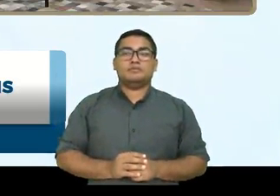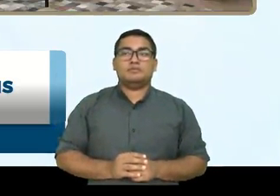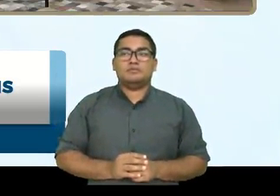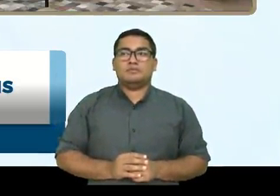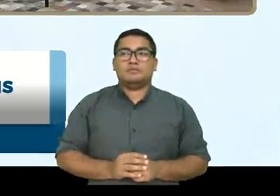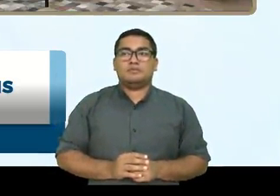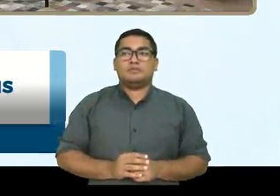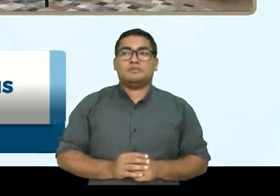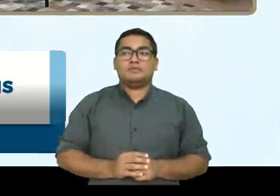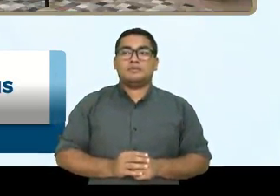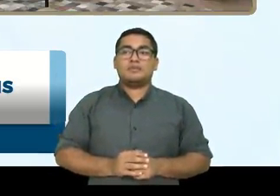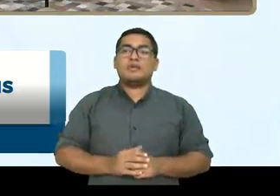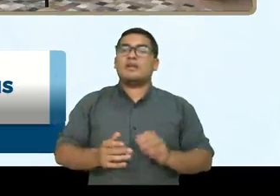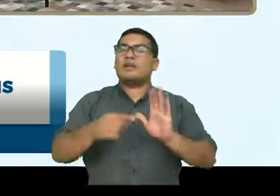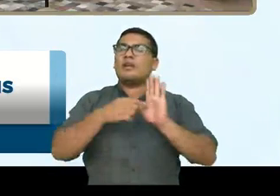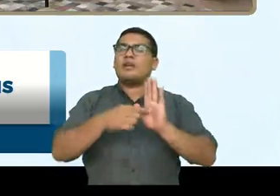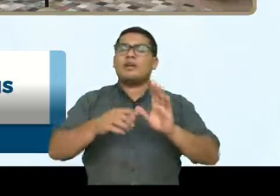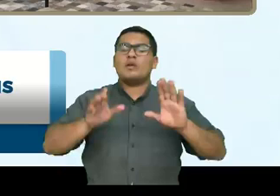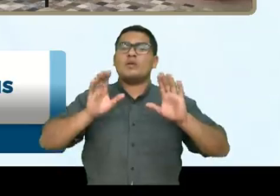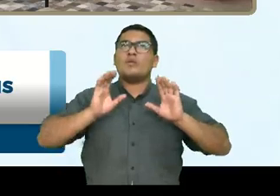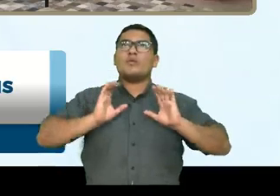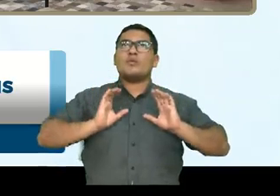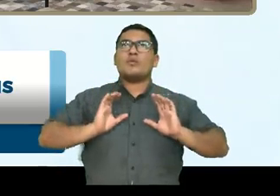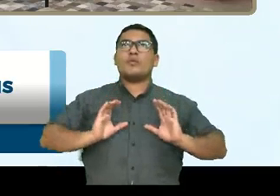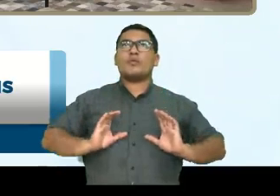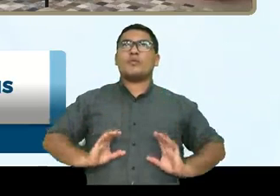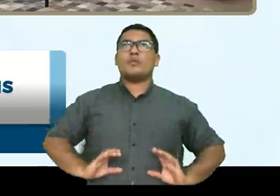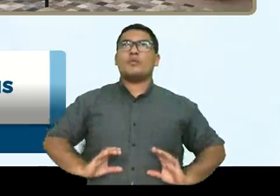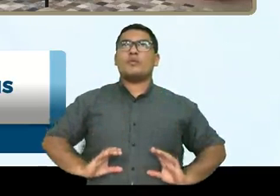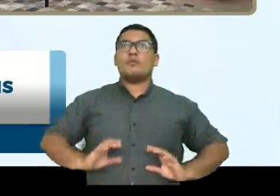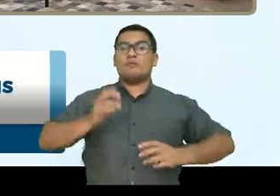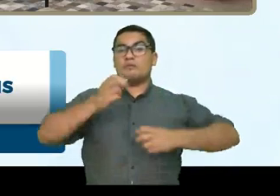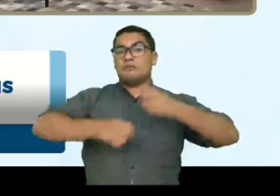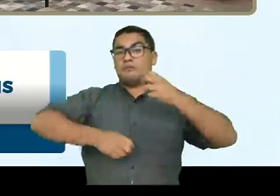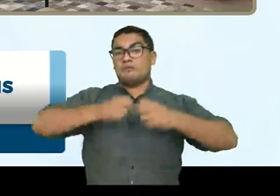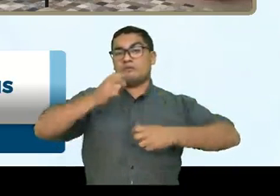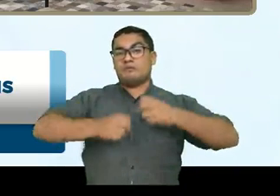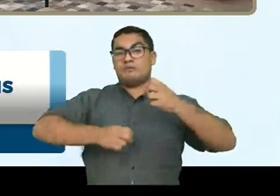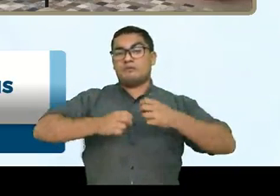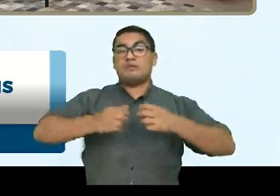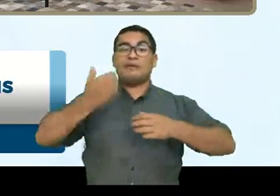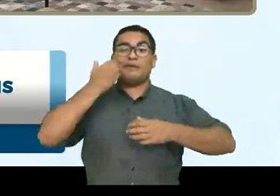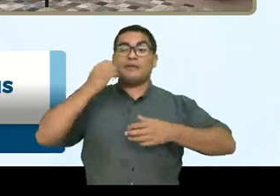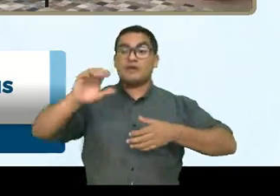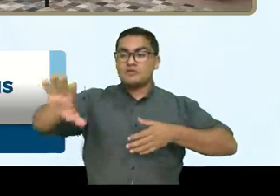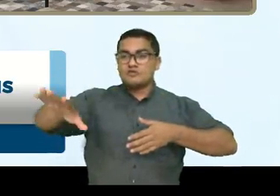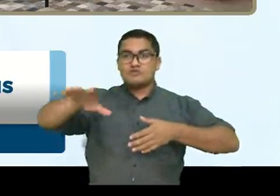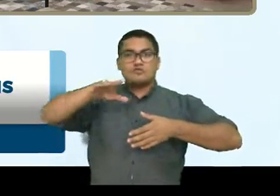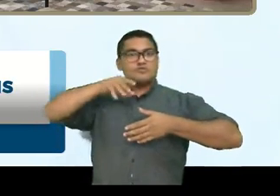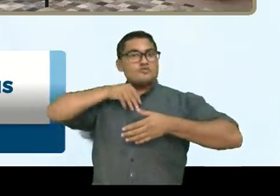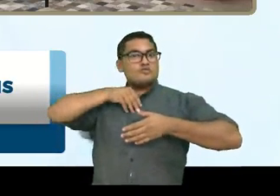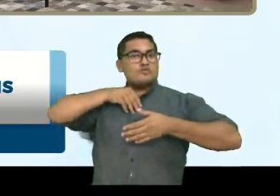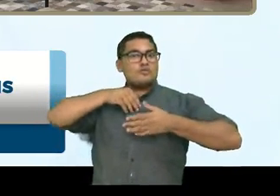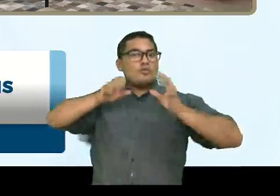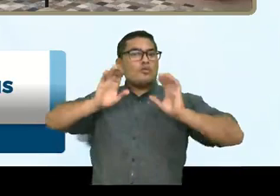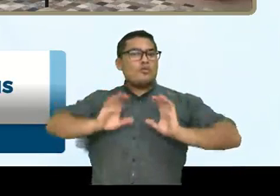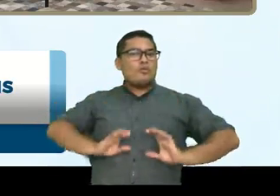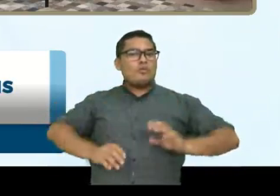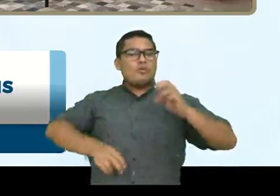¿cómo se parte del cuerpo? ¿Qué parte del cuerpo suele afectar una vez que está la transmisión?